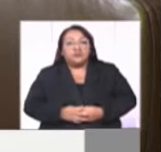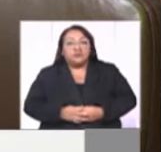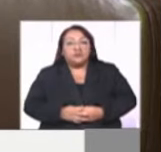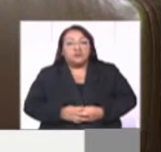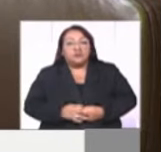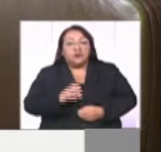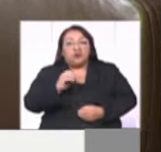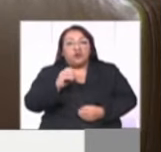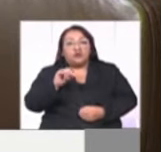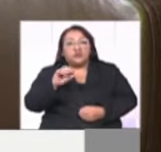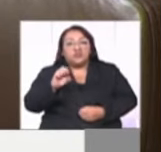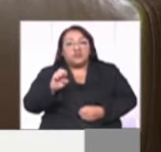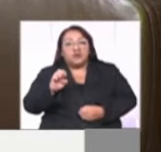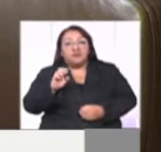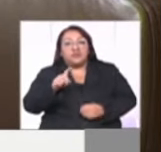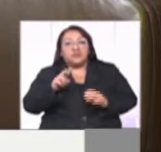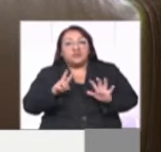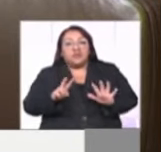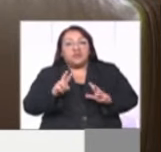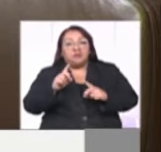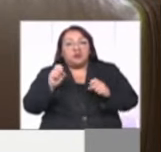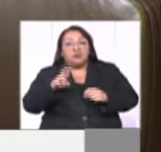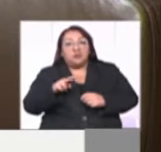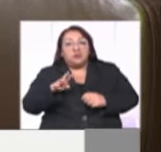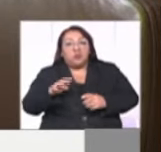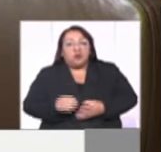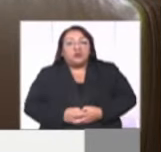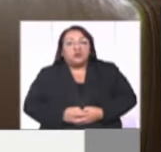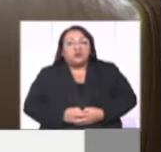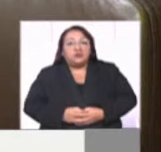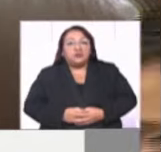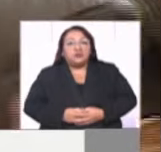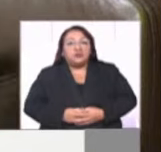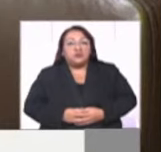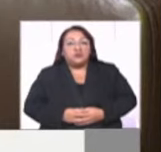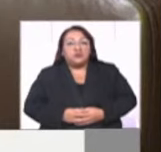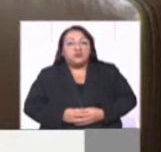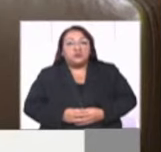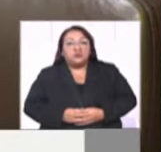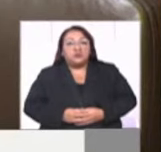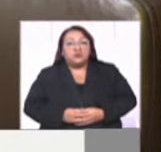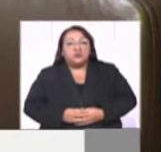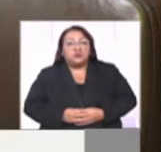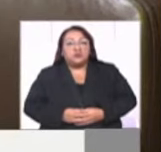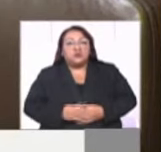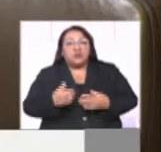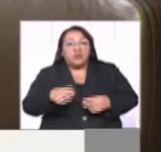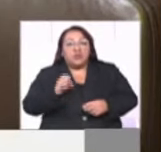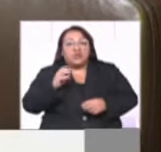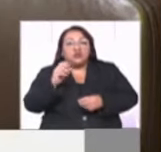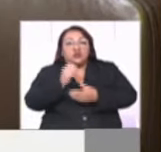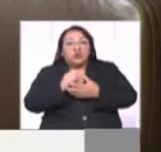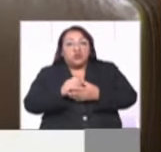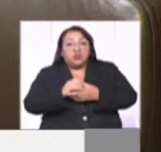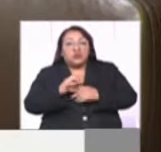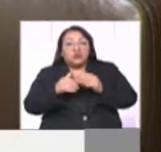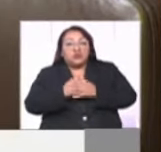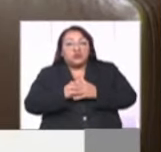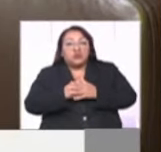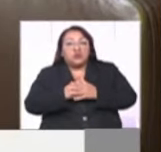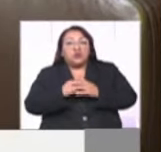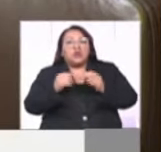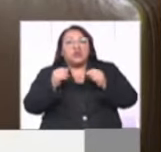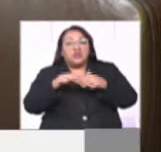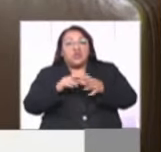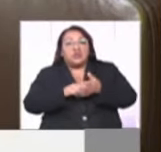fecha 27 de marzo del 2024, donde ellos se han pronunciado sobre la legalidad del proceso de contratación de Jonus mediante